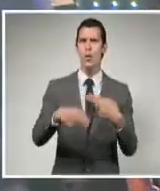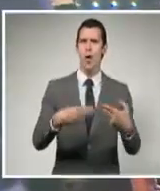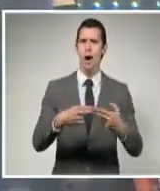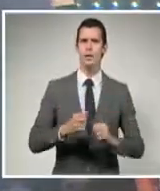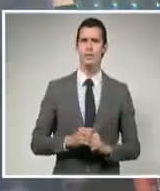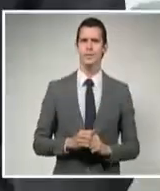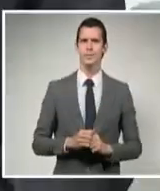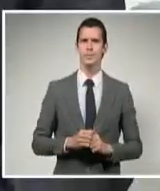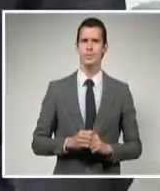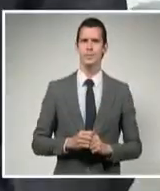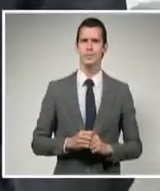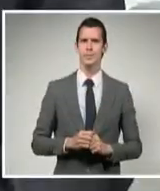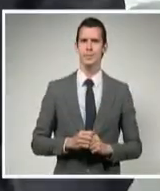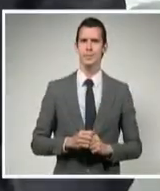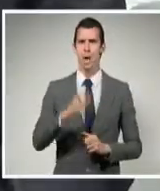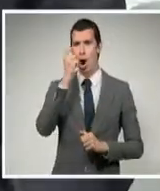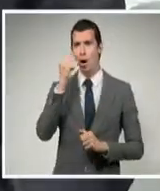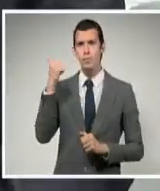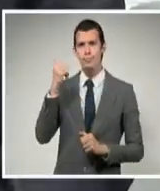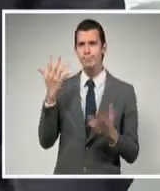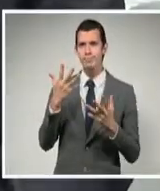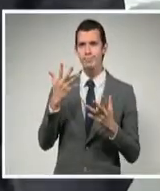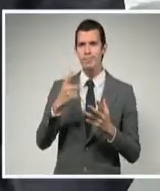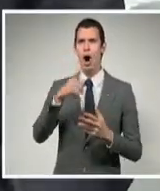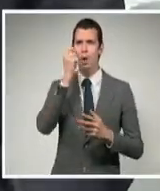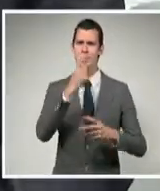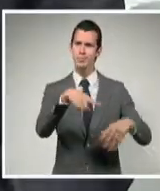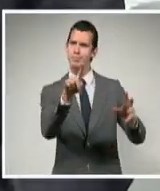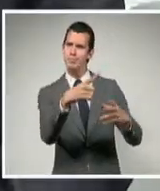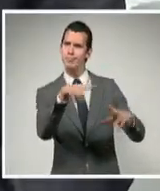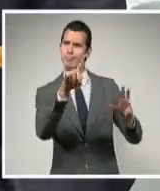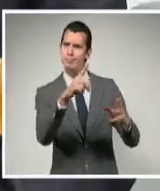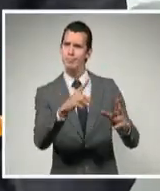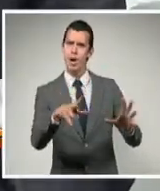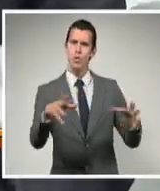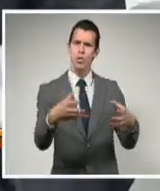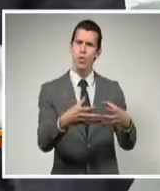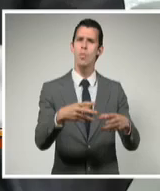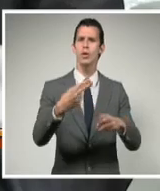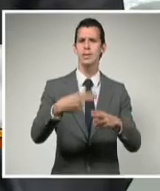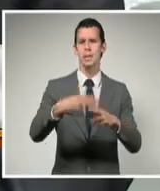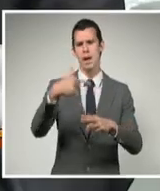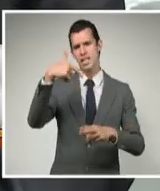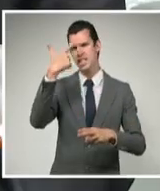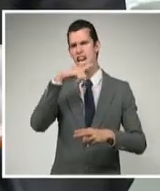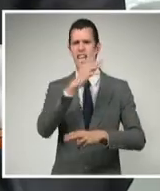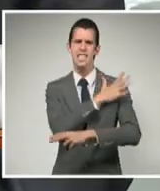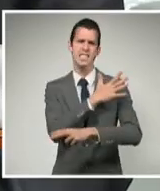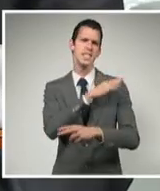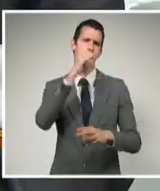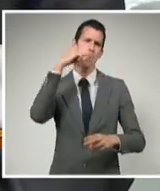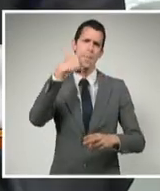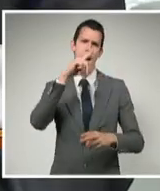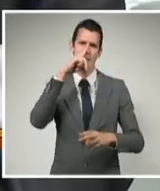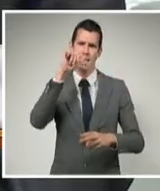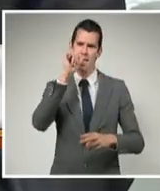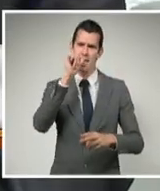Betancourt. Finalmente logramos los músicos cubanos y los que son soneros y los que no lo